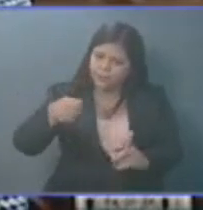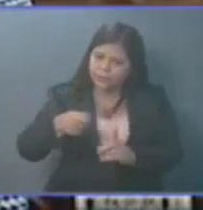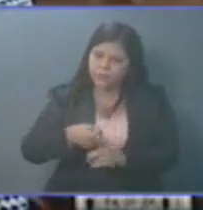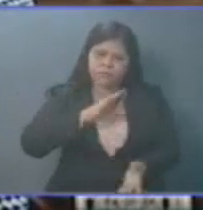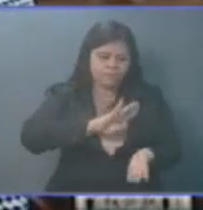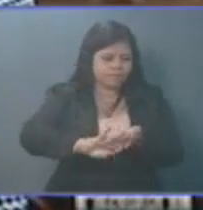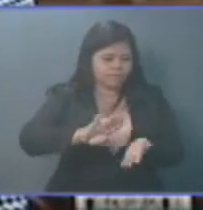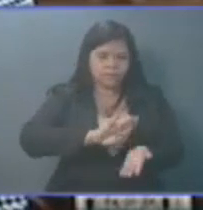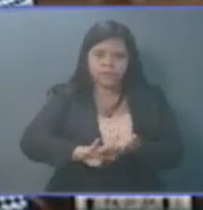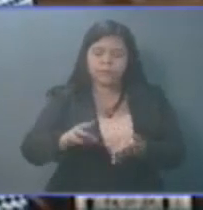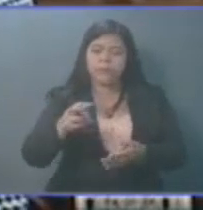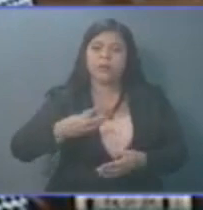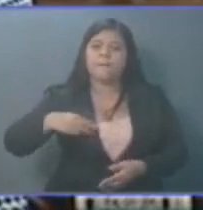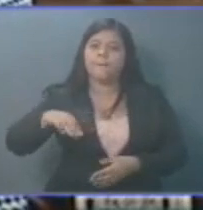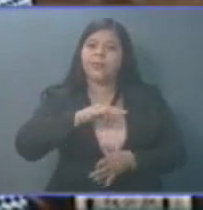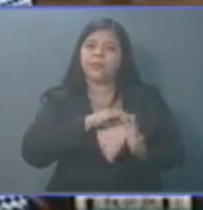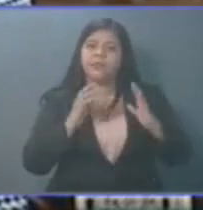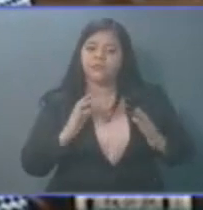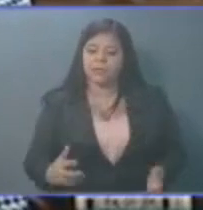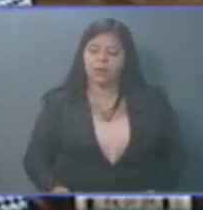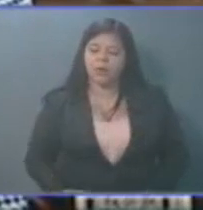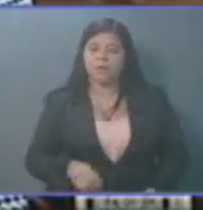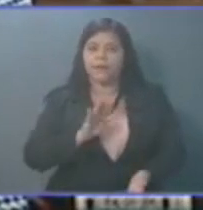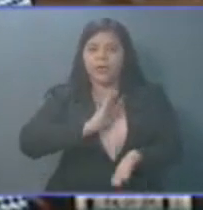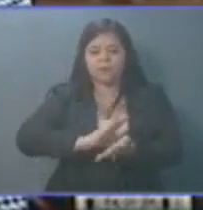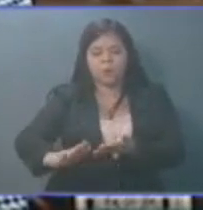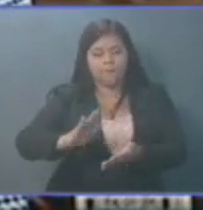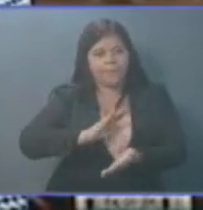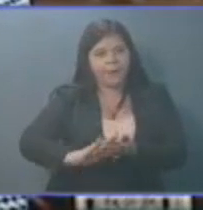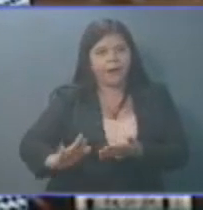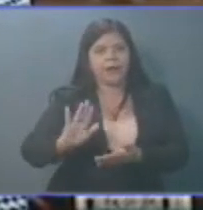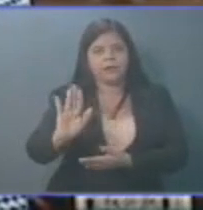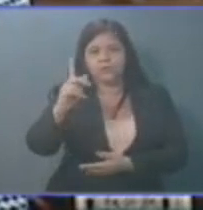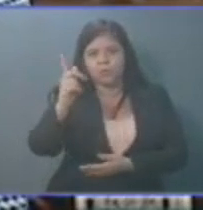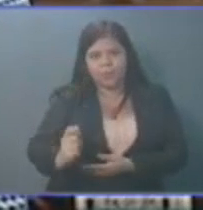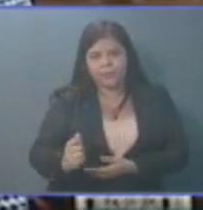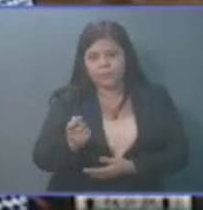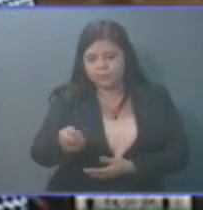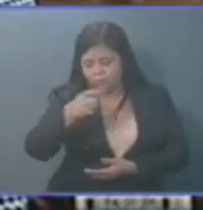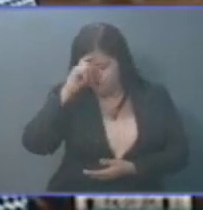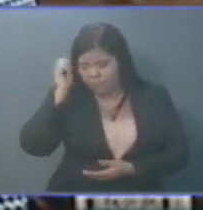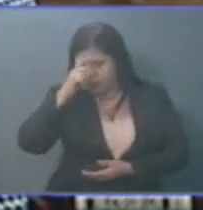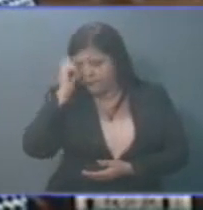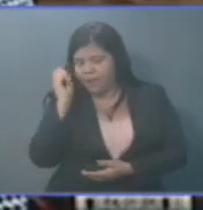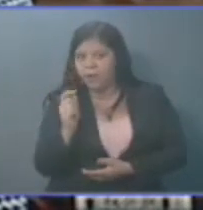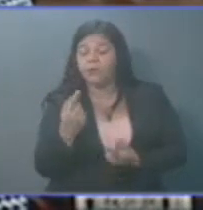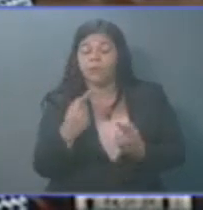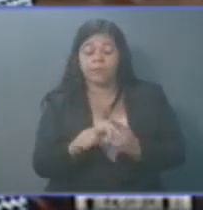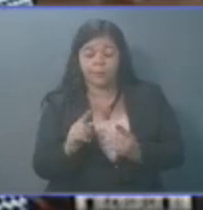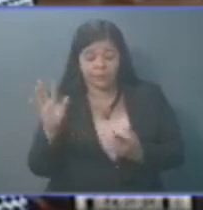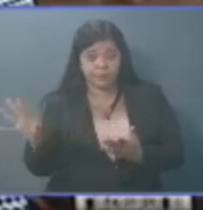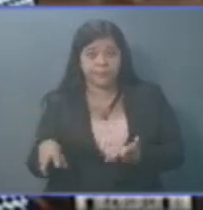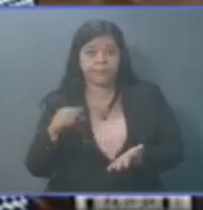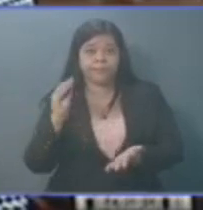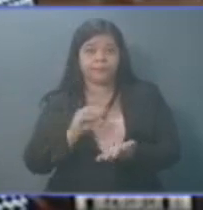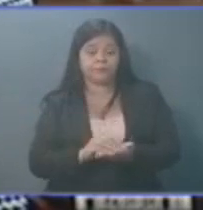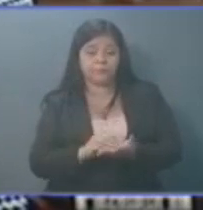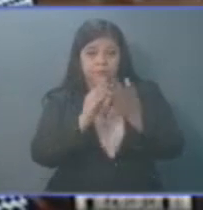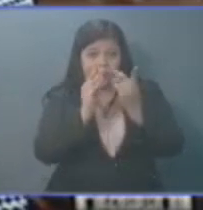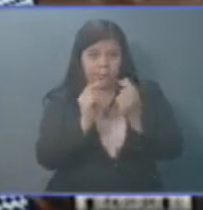por parte del Ministerio de Gobernación y Desarrollo Territorial con cargo a las